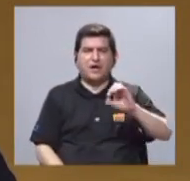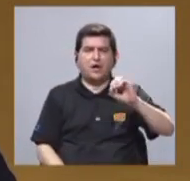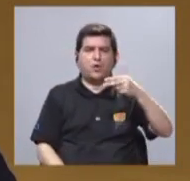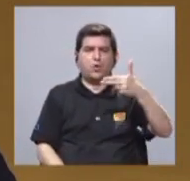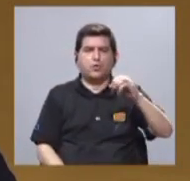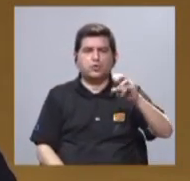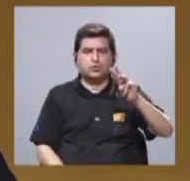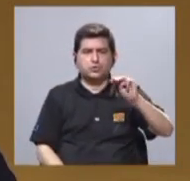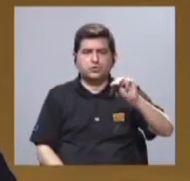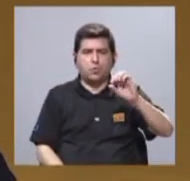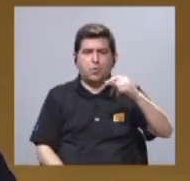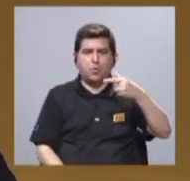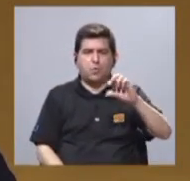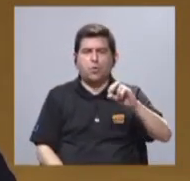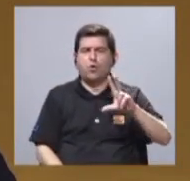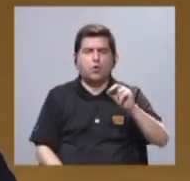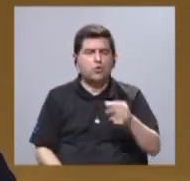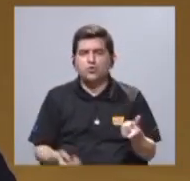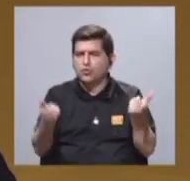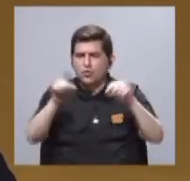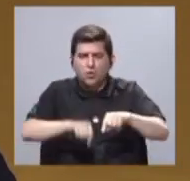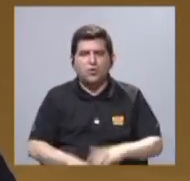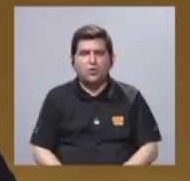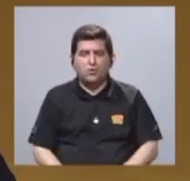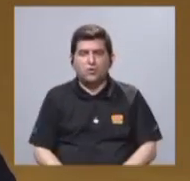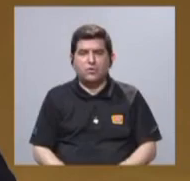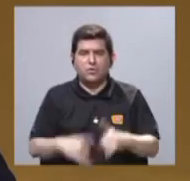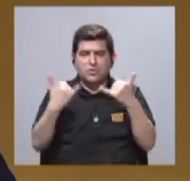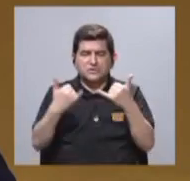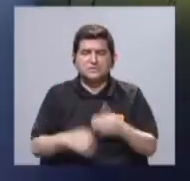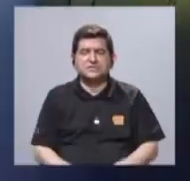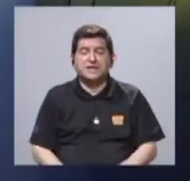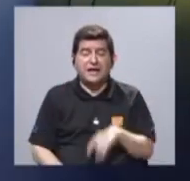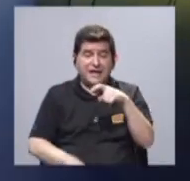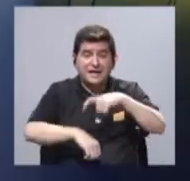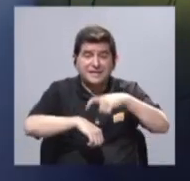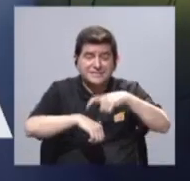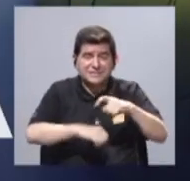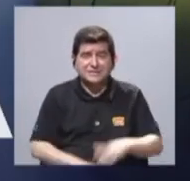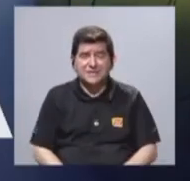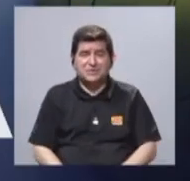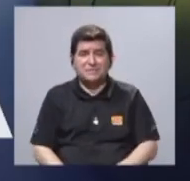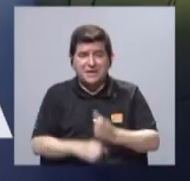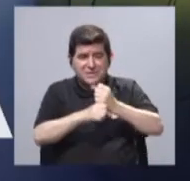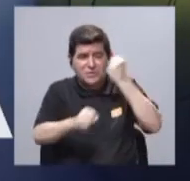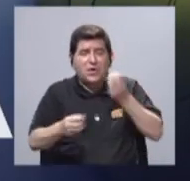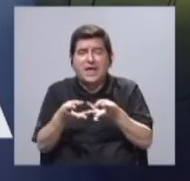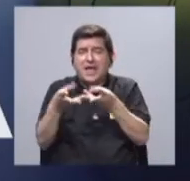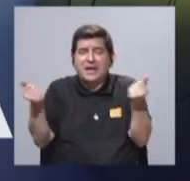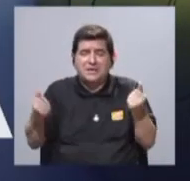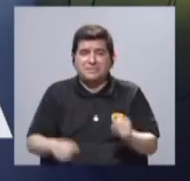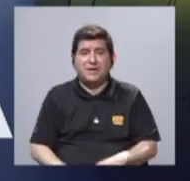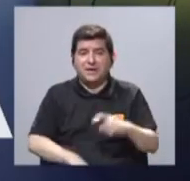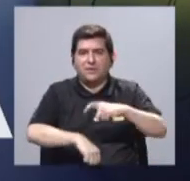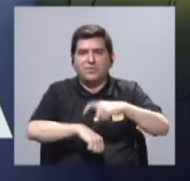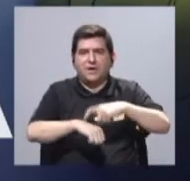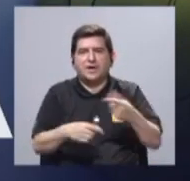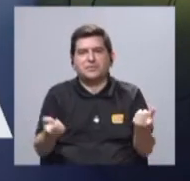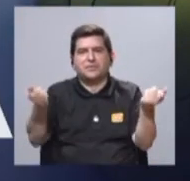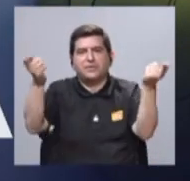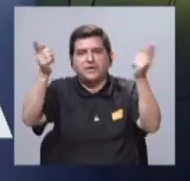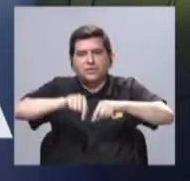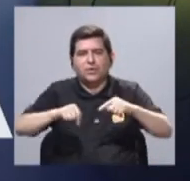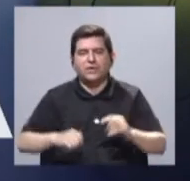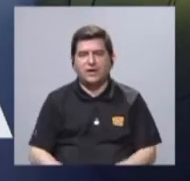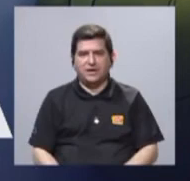guerra civil, la batalla de Chomogo no hubiera tenido lugar porque el imperio ya había desaparecido cuando